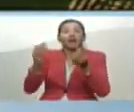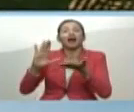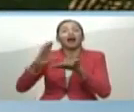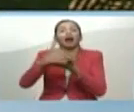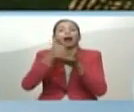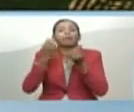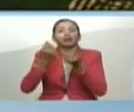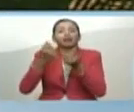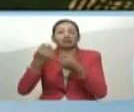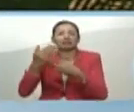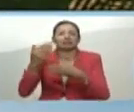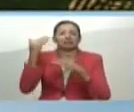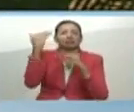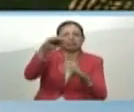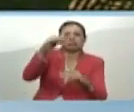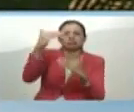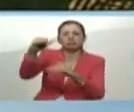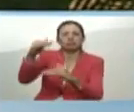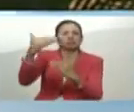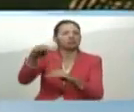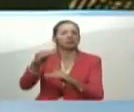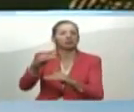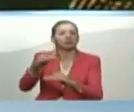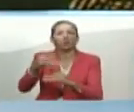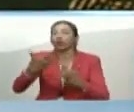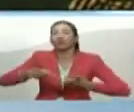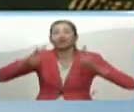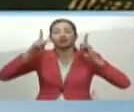capitalista restrictiva de los derechos sociales.